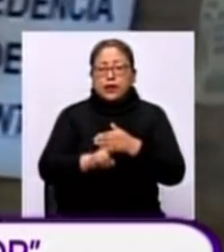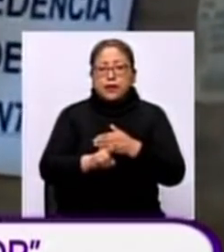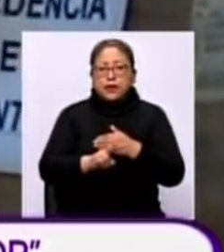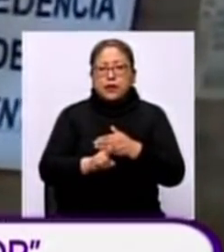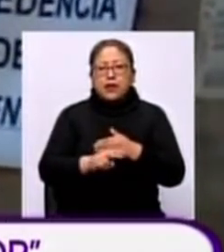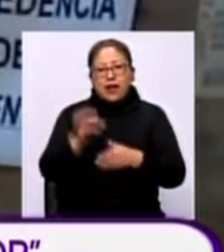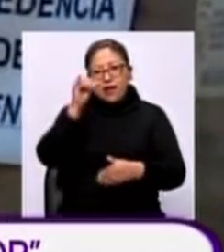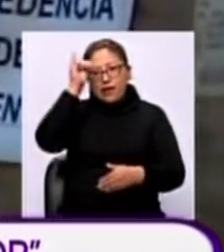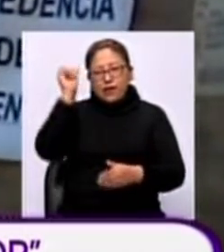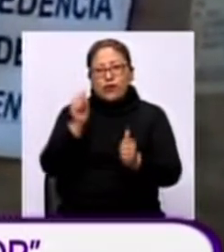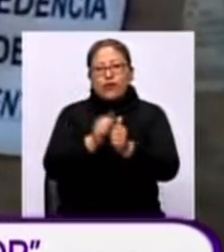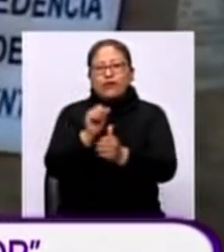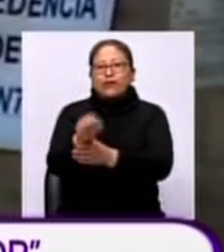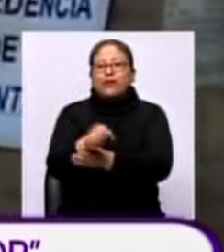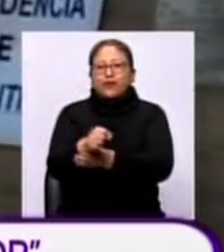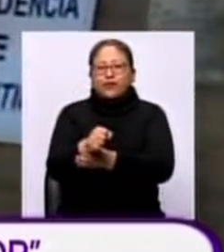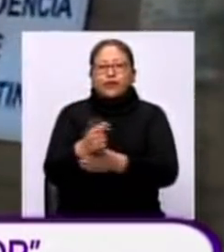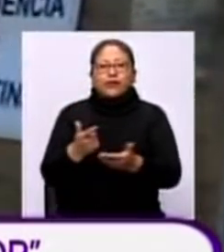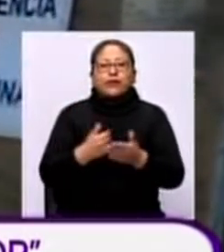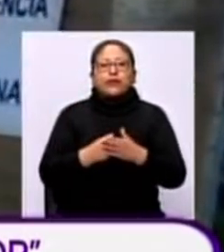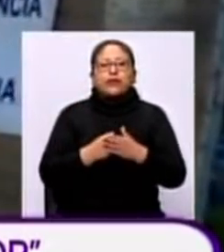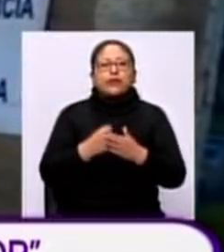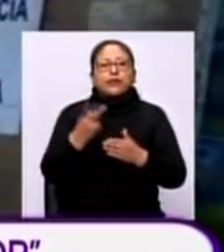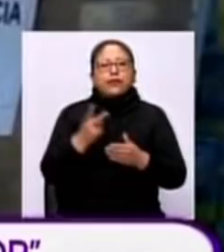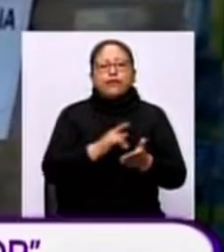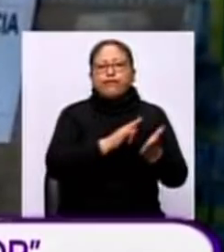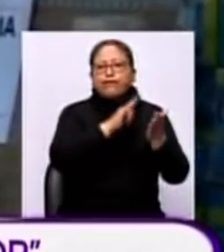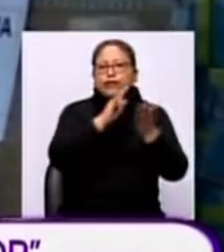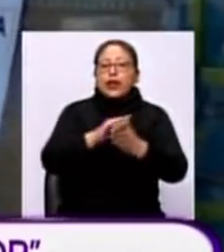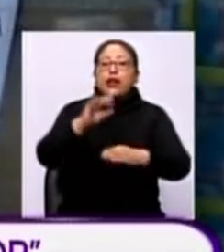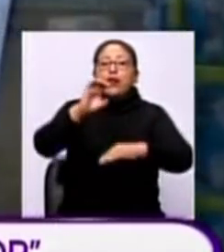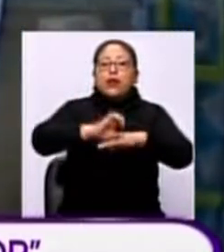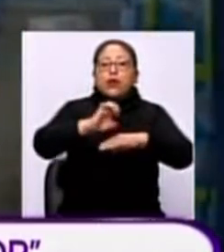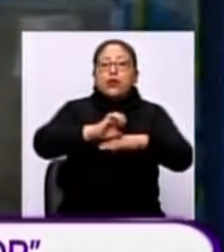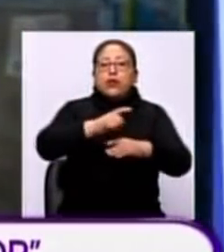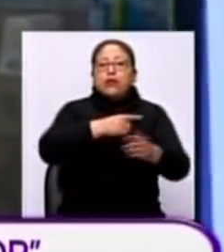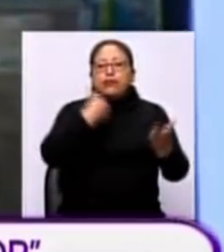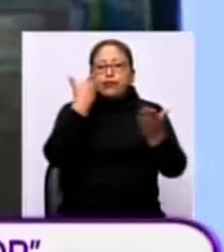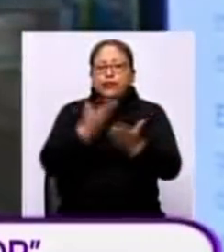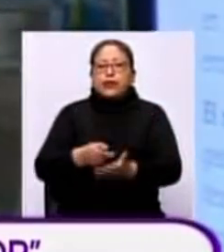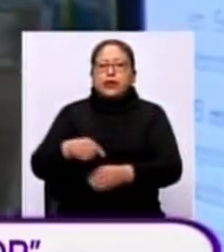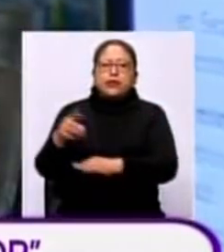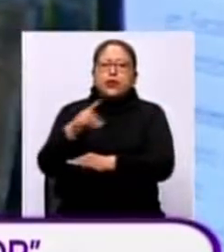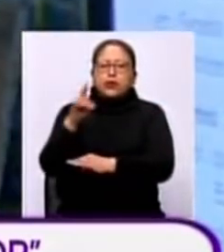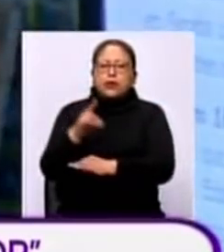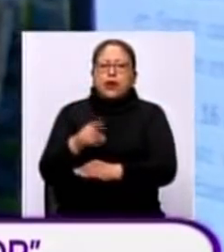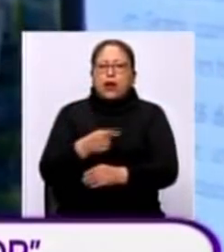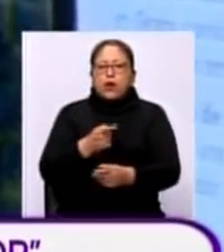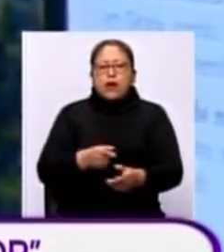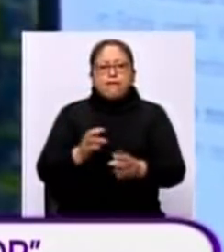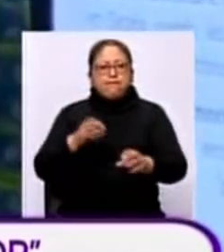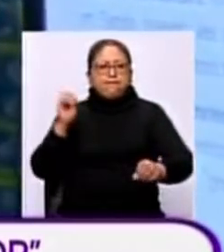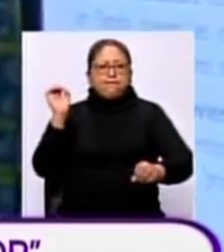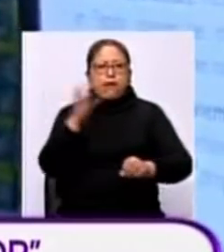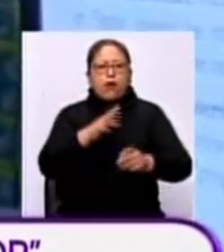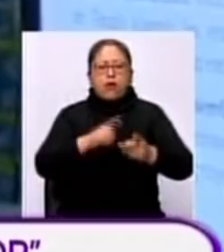causa por Bolivia, por el envío de armamento, pero por otro lado hay otras causas que lo tienen también involucrado al expresidente.